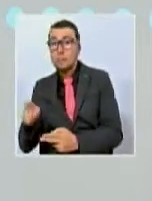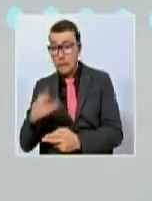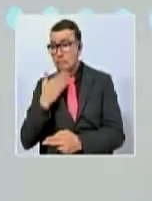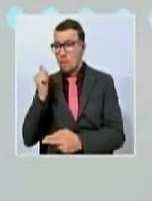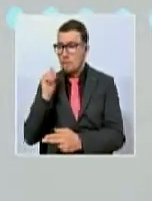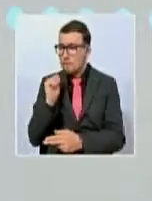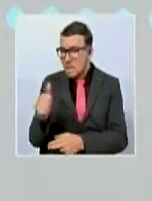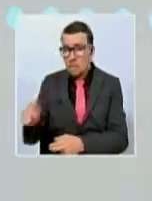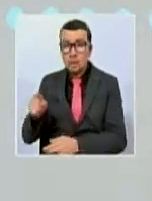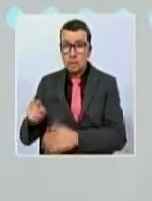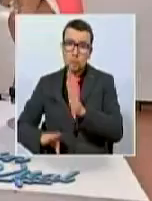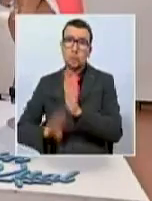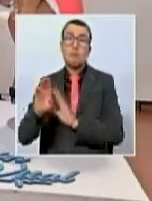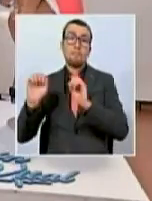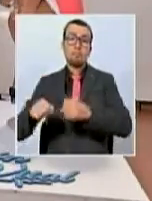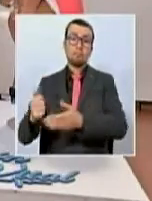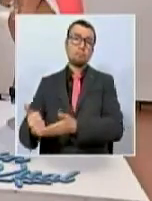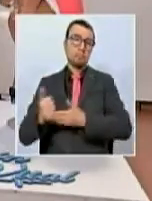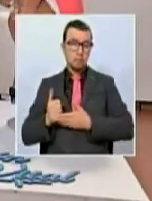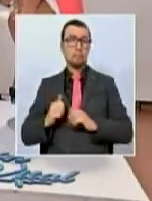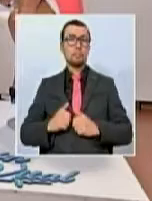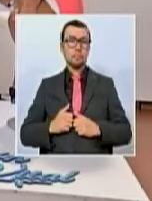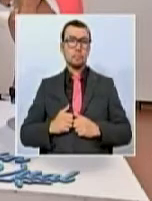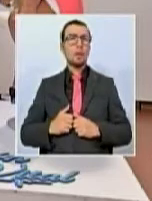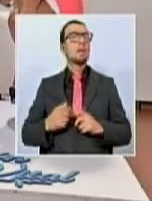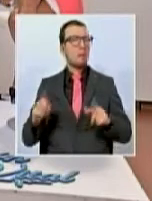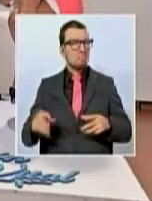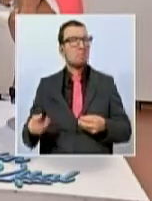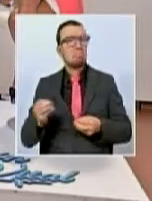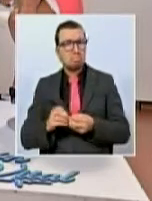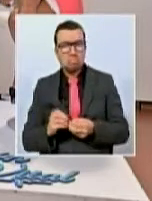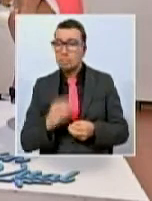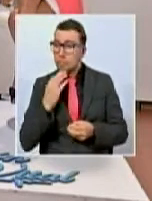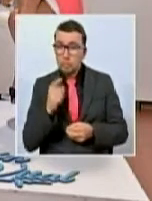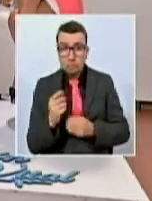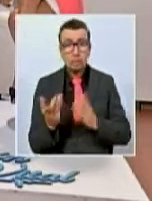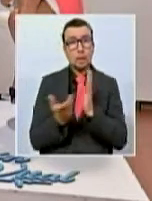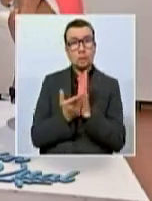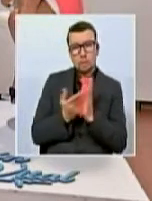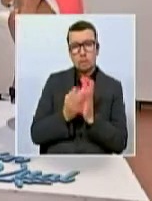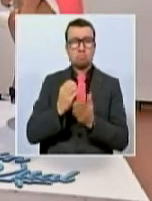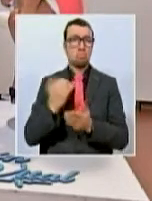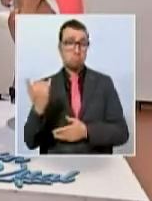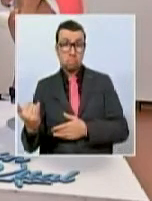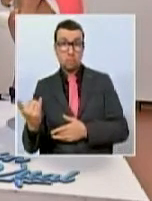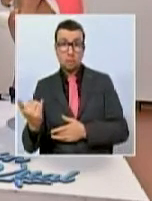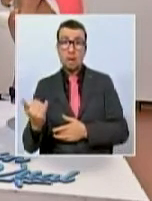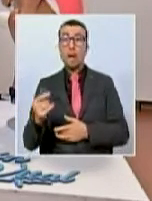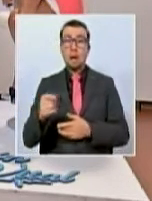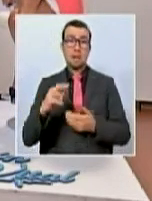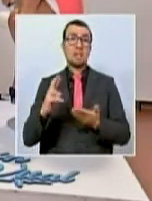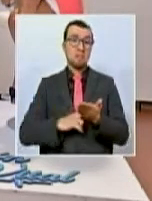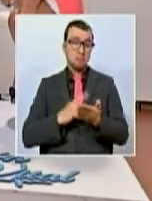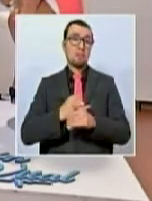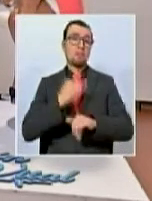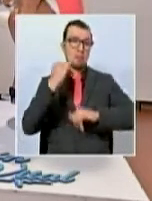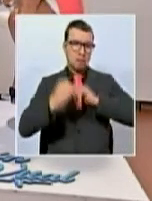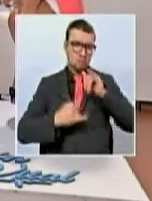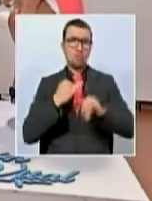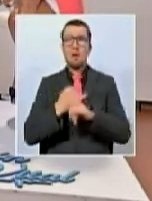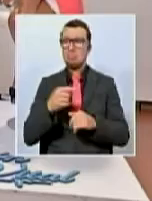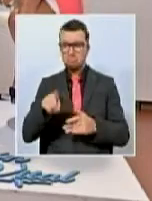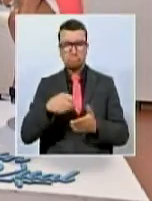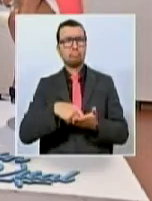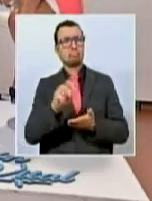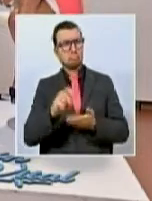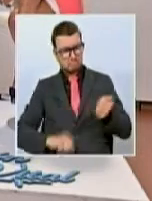las mismas. También cabe anotar, ¿cierto?, que todos esos estudios pues son avalados por revistas internacionales, por entes